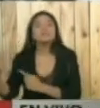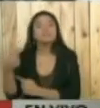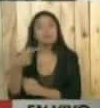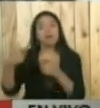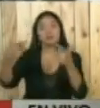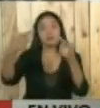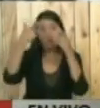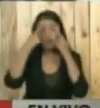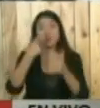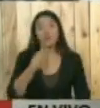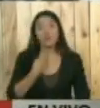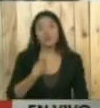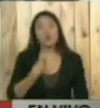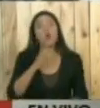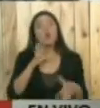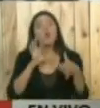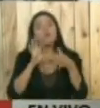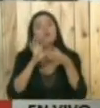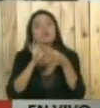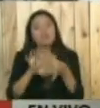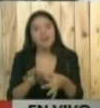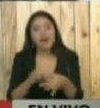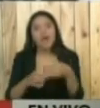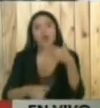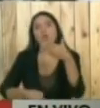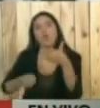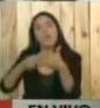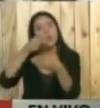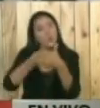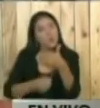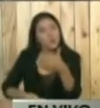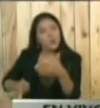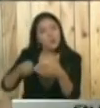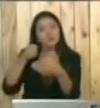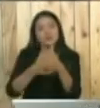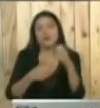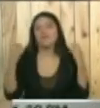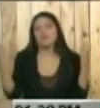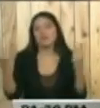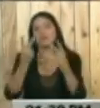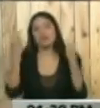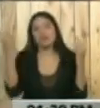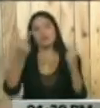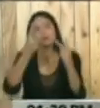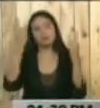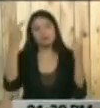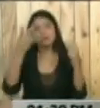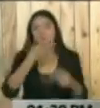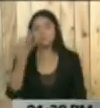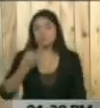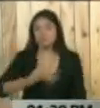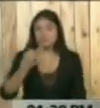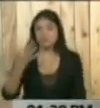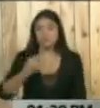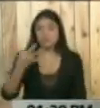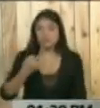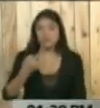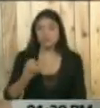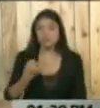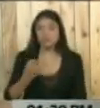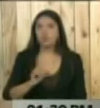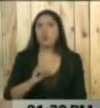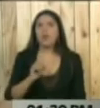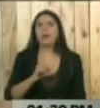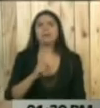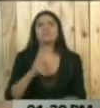cuando nos dijo unidad, lucha, batalla y victoria. Eso en verdad no es un